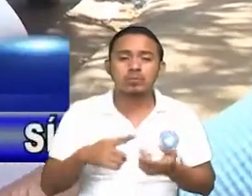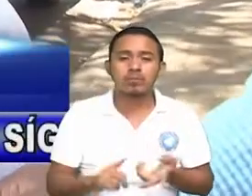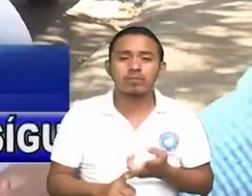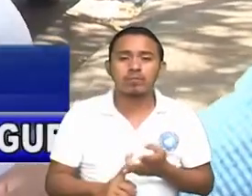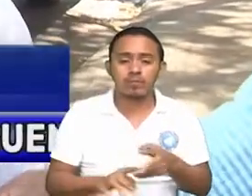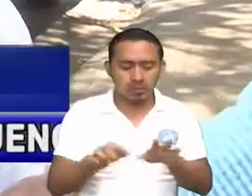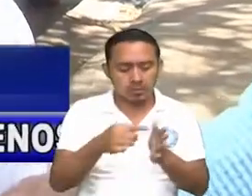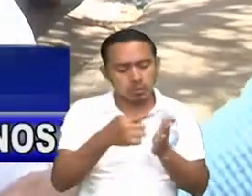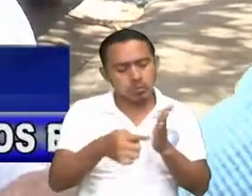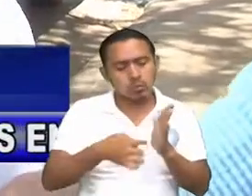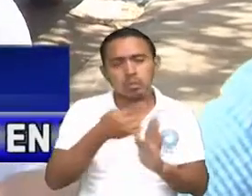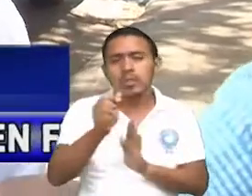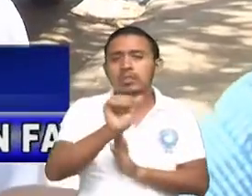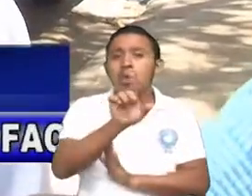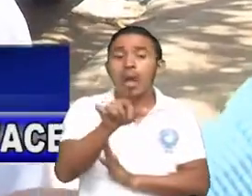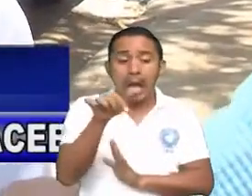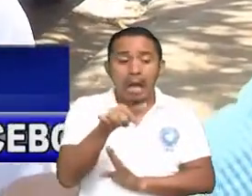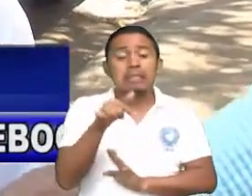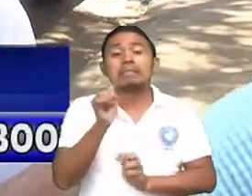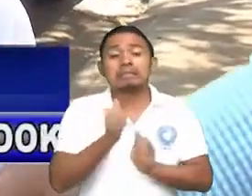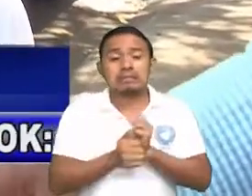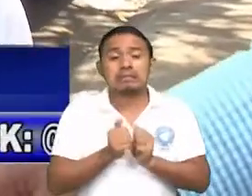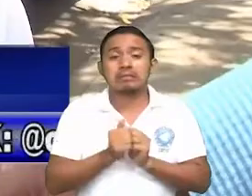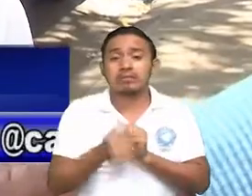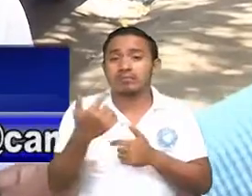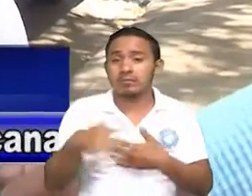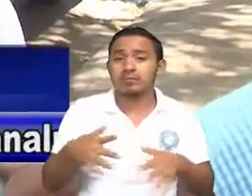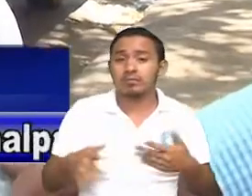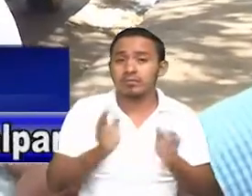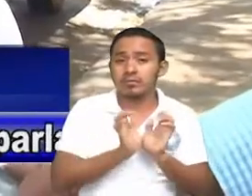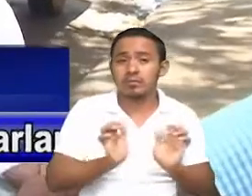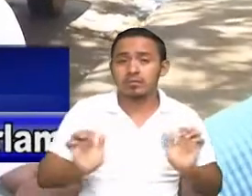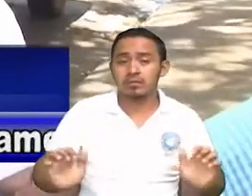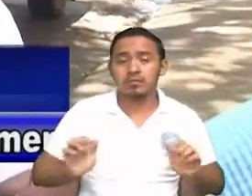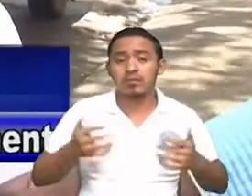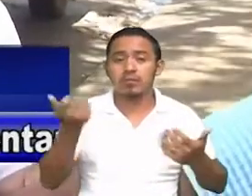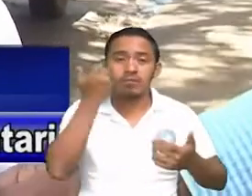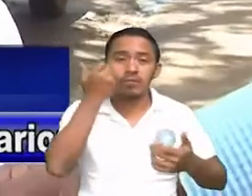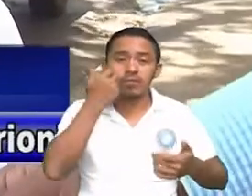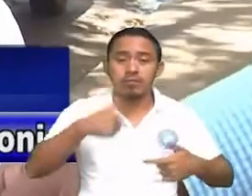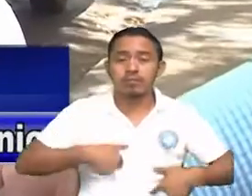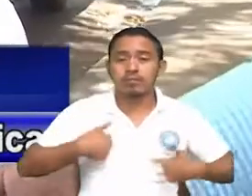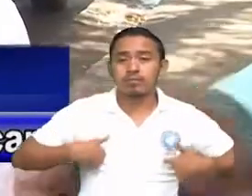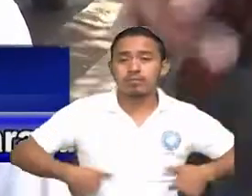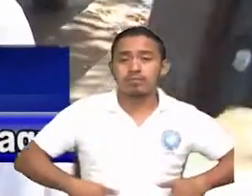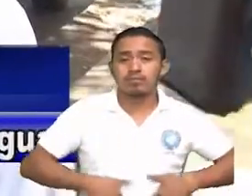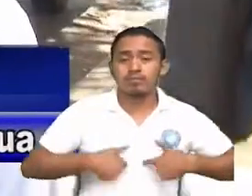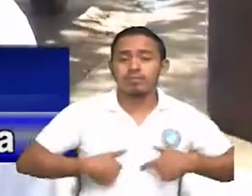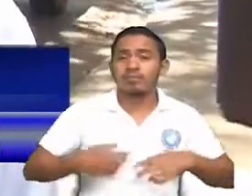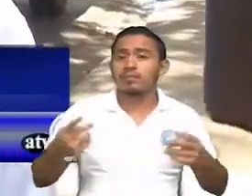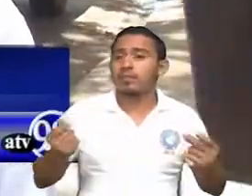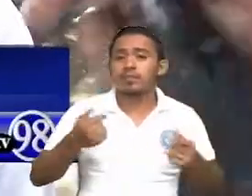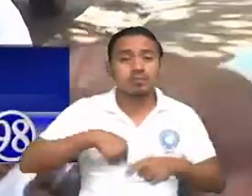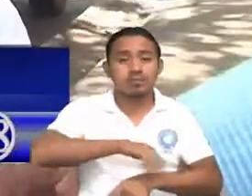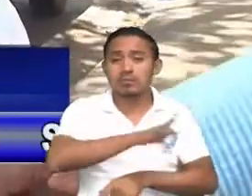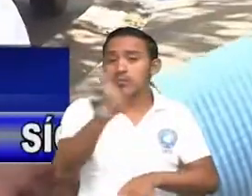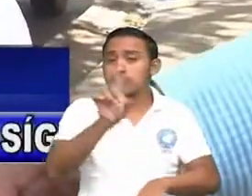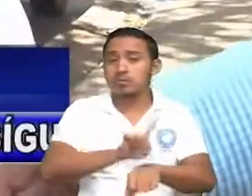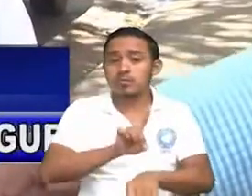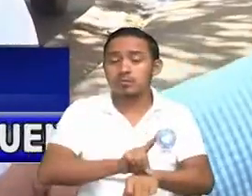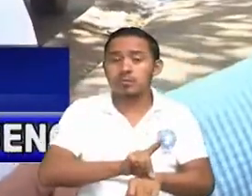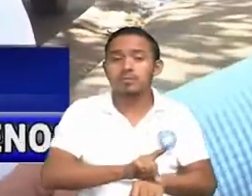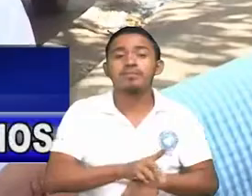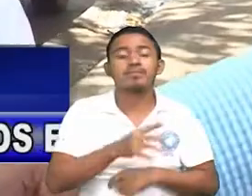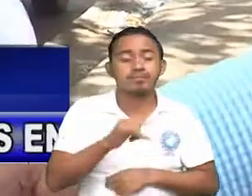su dedito. Esas son las principales sintomatologías que puede presentar un paciente con una enfermedad respiratoria. Lo inmediato es llevarlo al médico y no